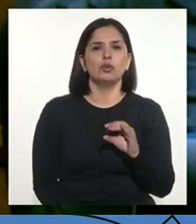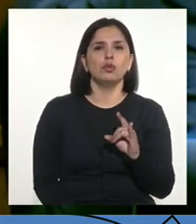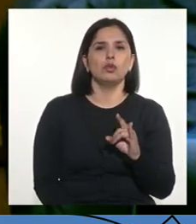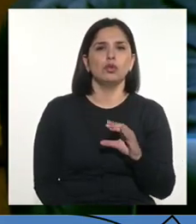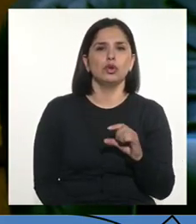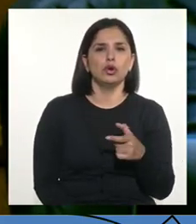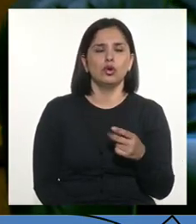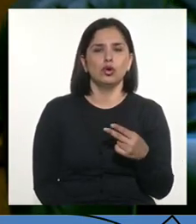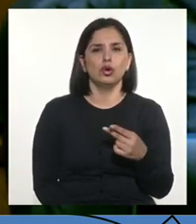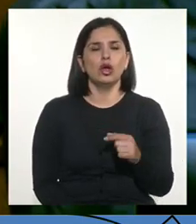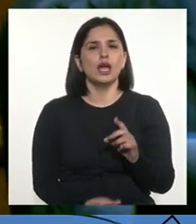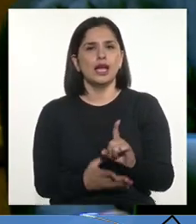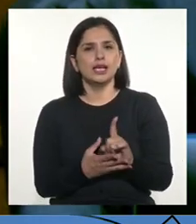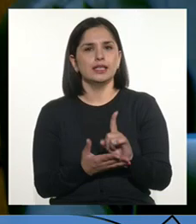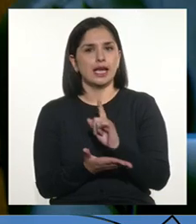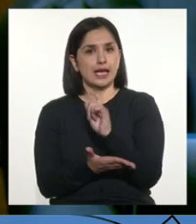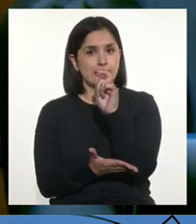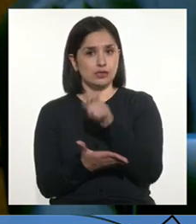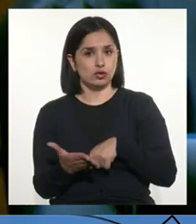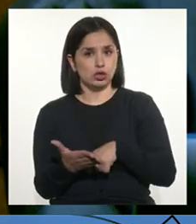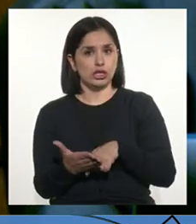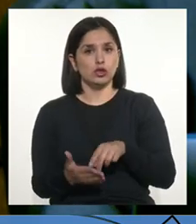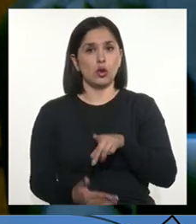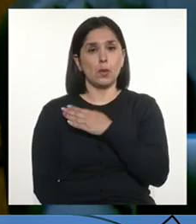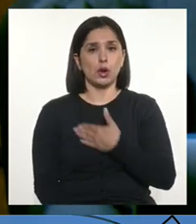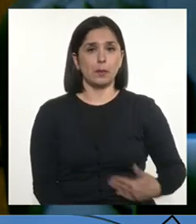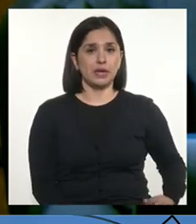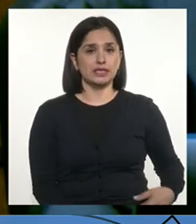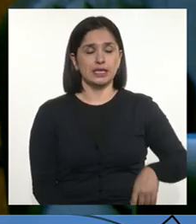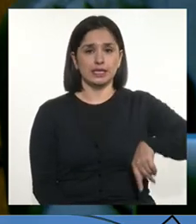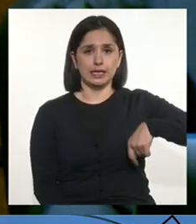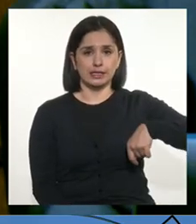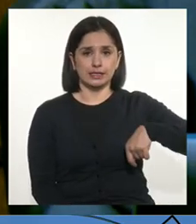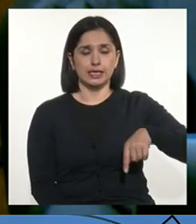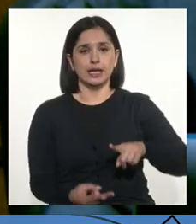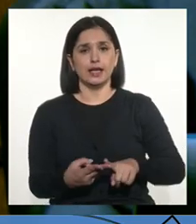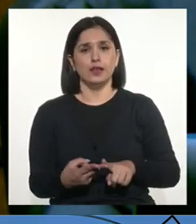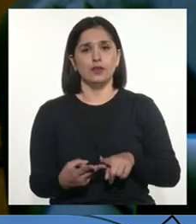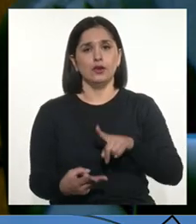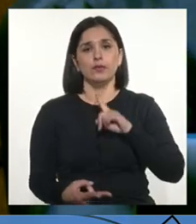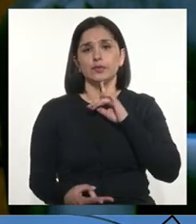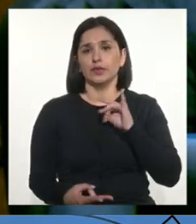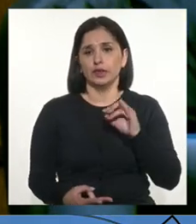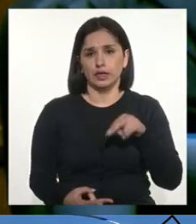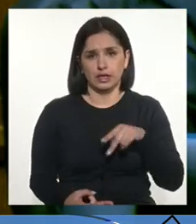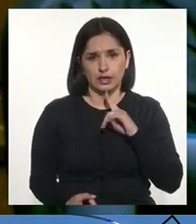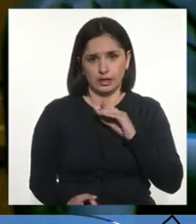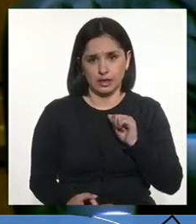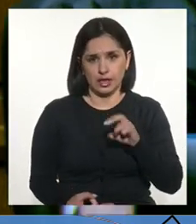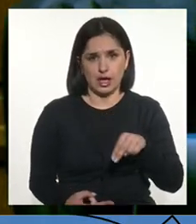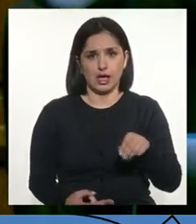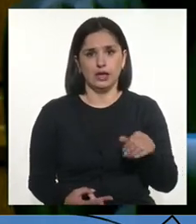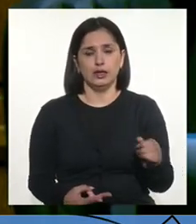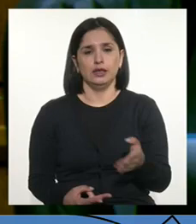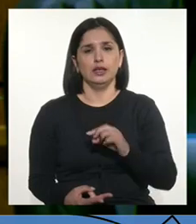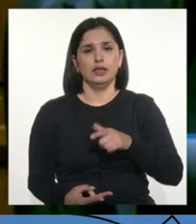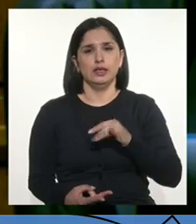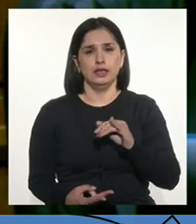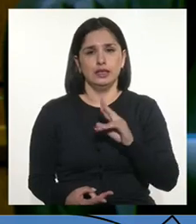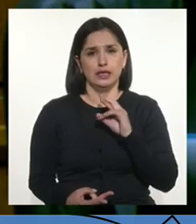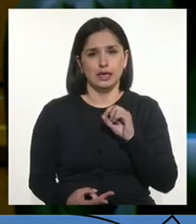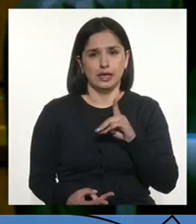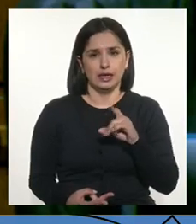suscrito por el presidente el senado por jaime quintana por senadores girardi moreira i